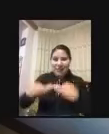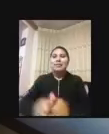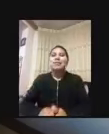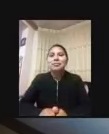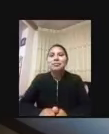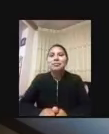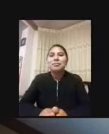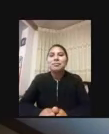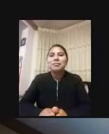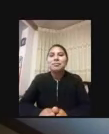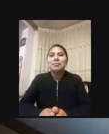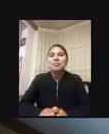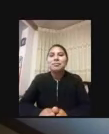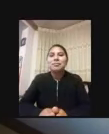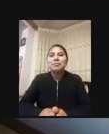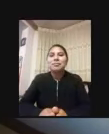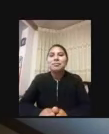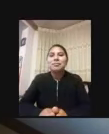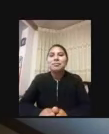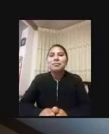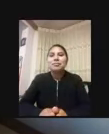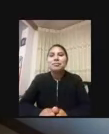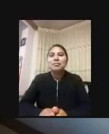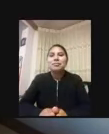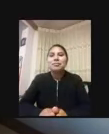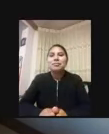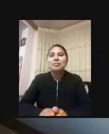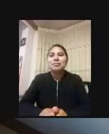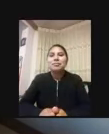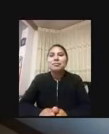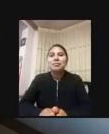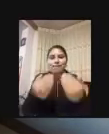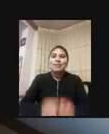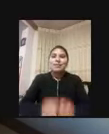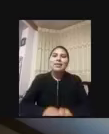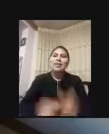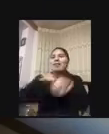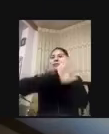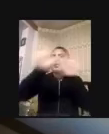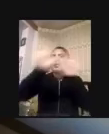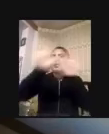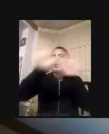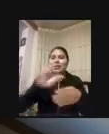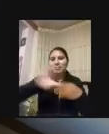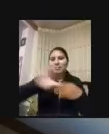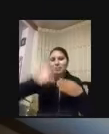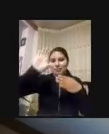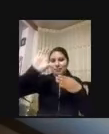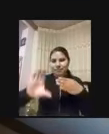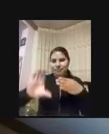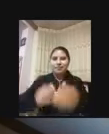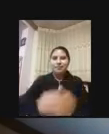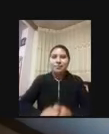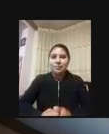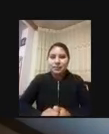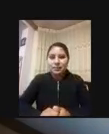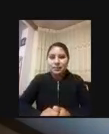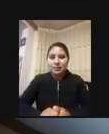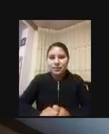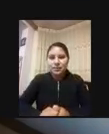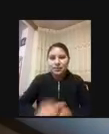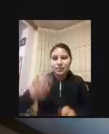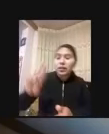de Down. Bueno, muchas gracias. Claro que sí, licenciada. Yo sé que esto es de mucha utilidad para toda la